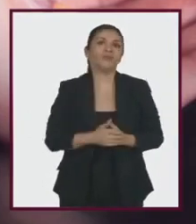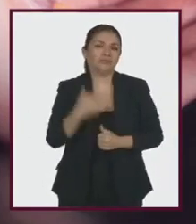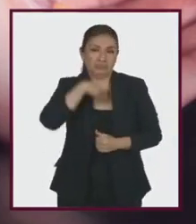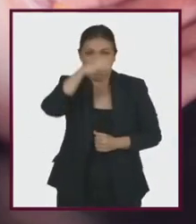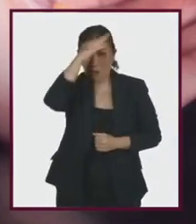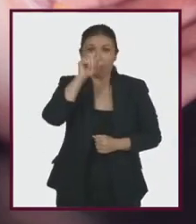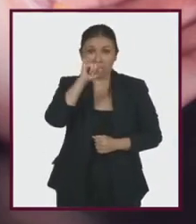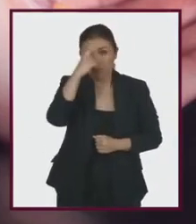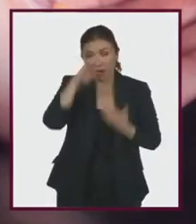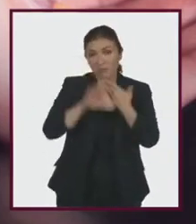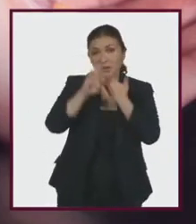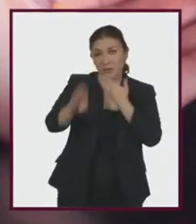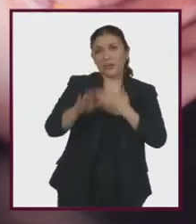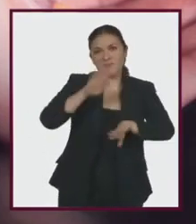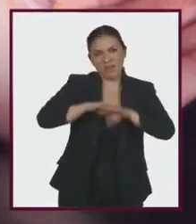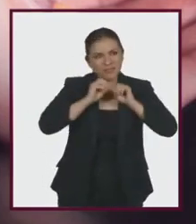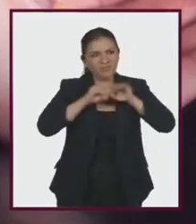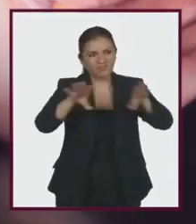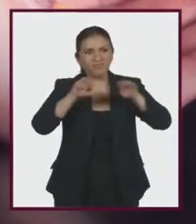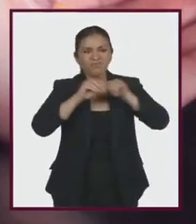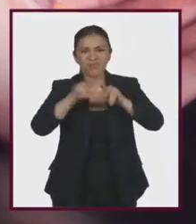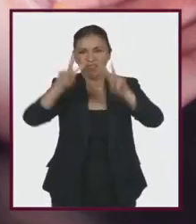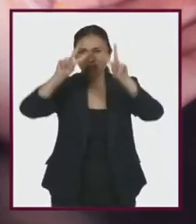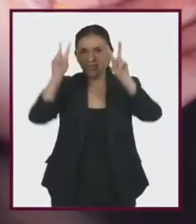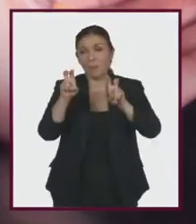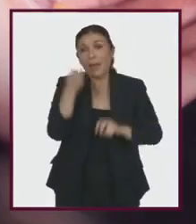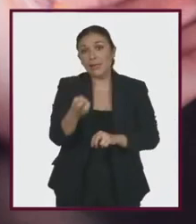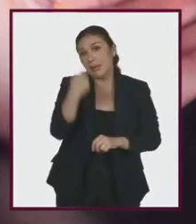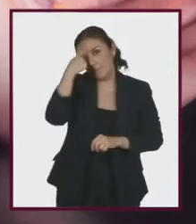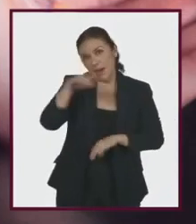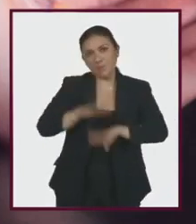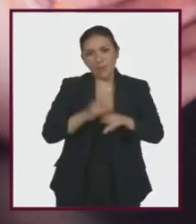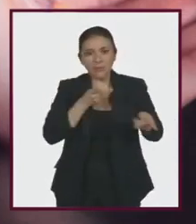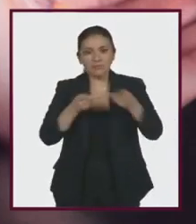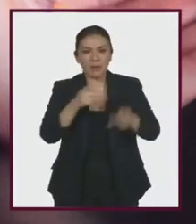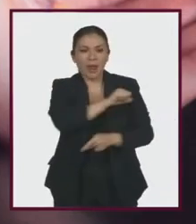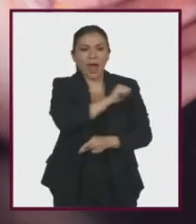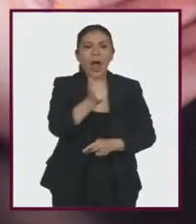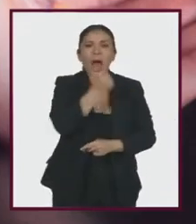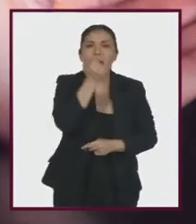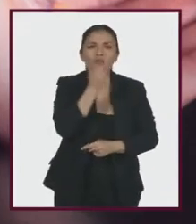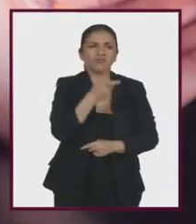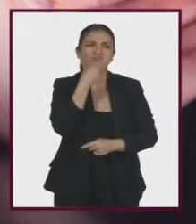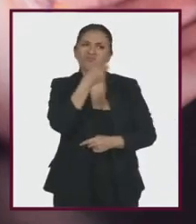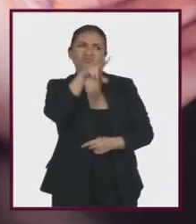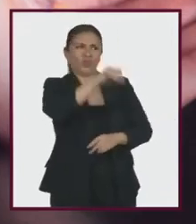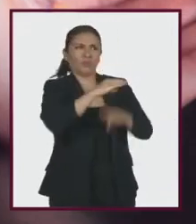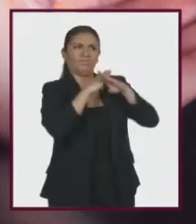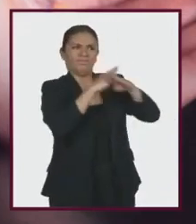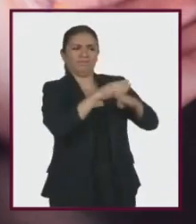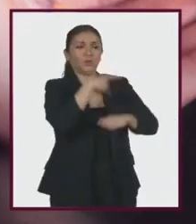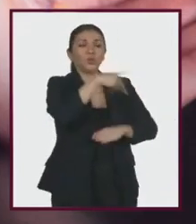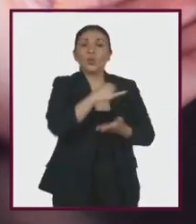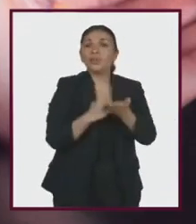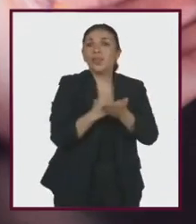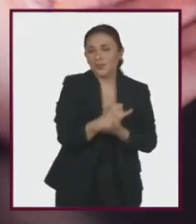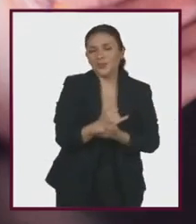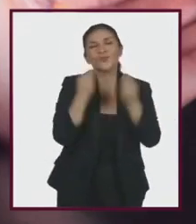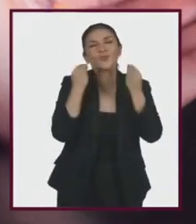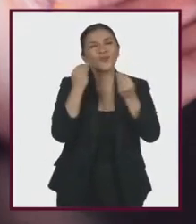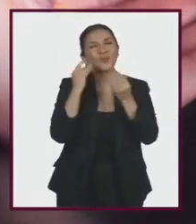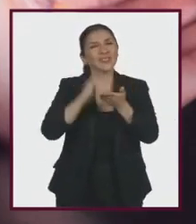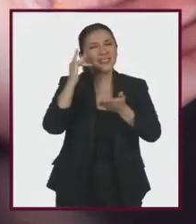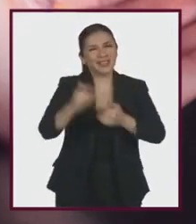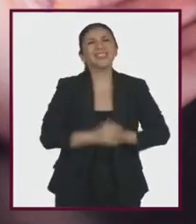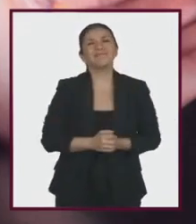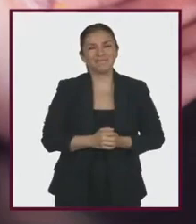y dar a conocer el tema para preparar a los alumnos a decir no y que tomen sus propias decisiones. Muchas gracias,